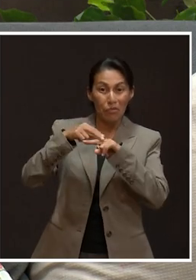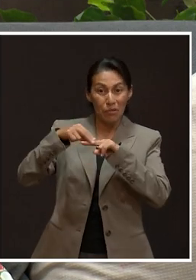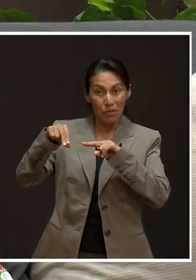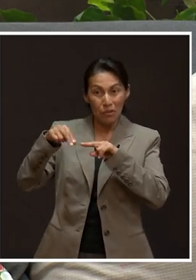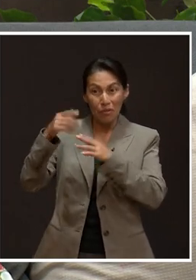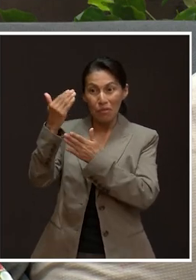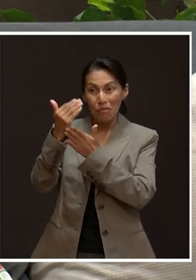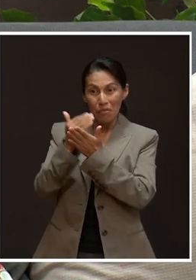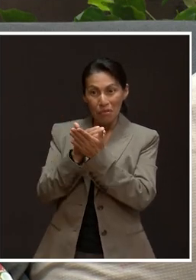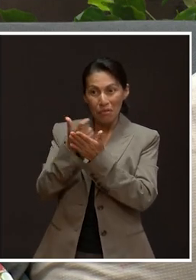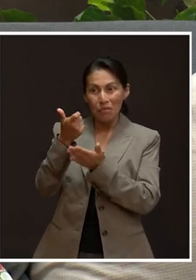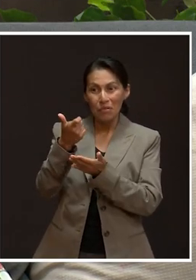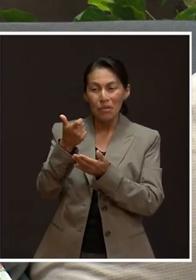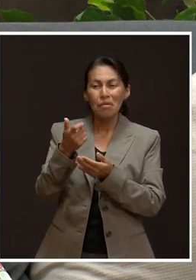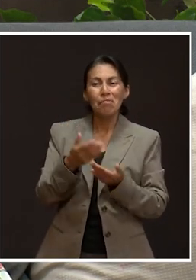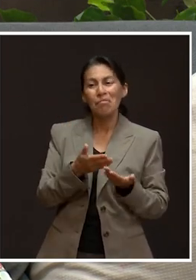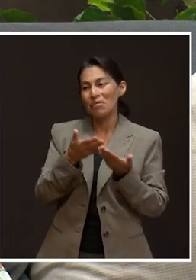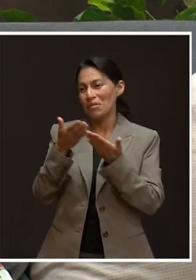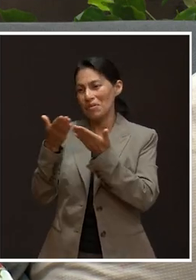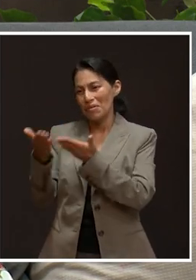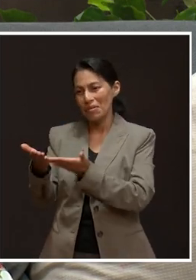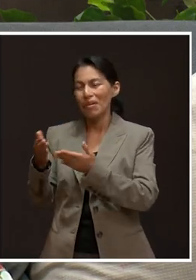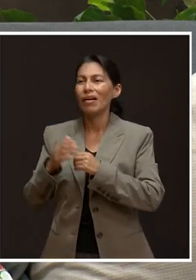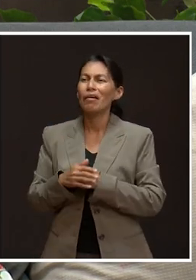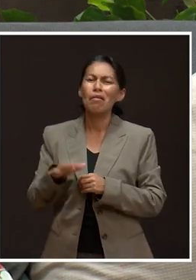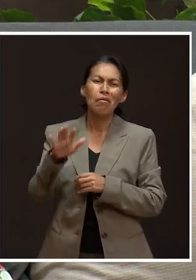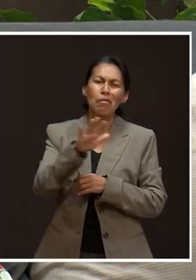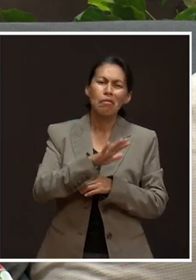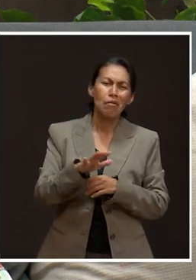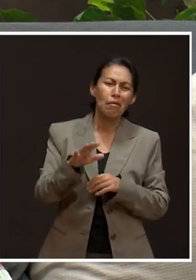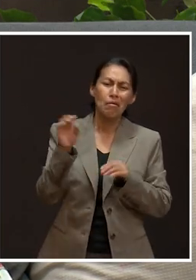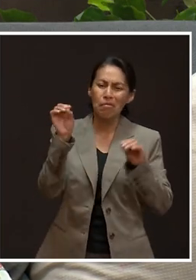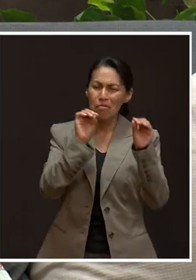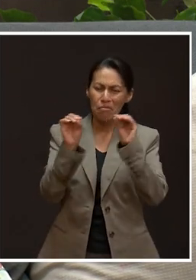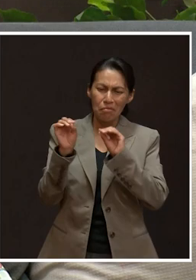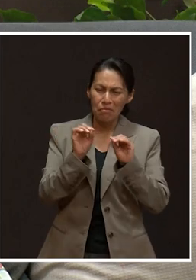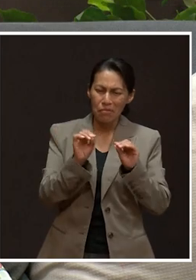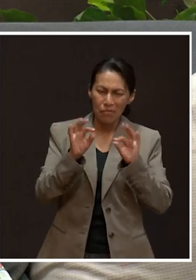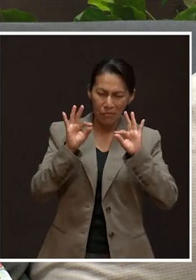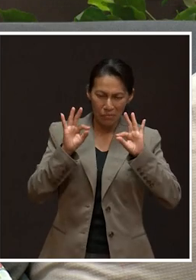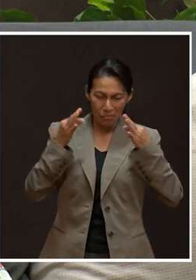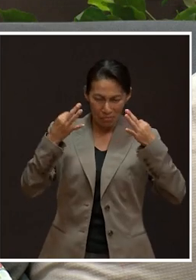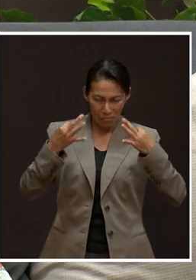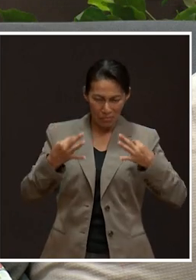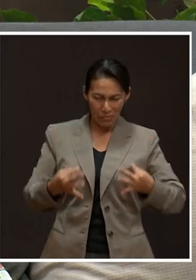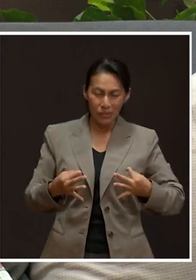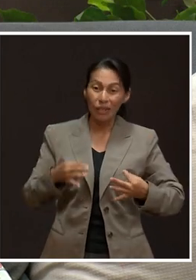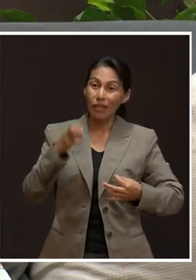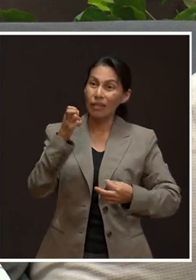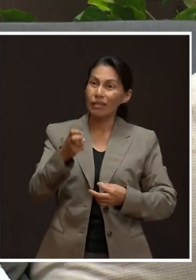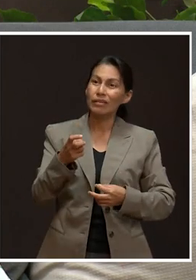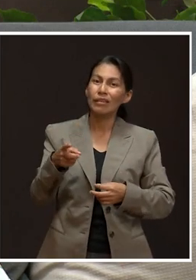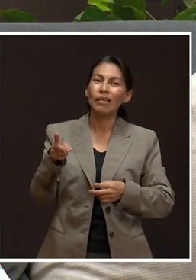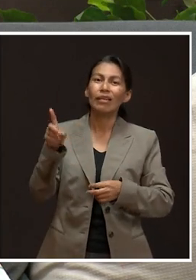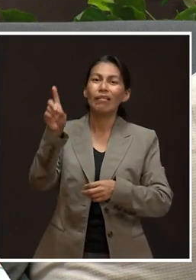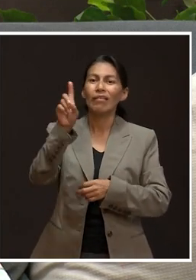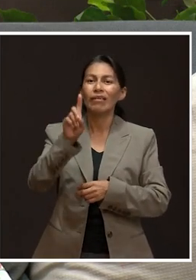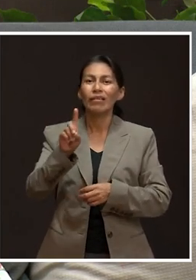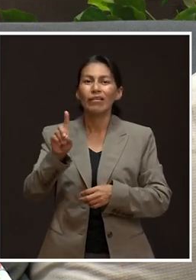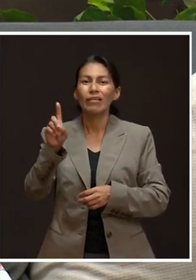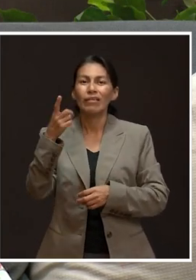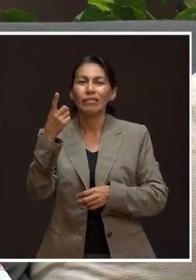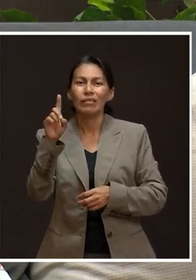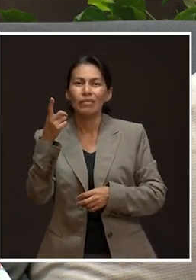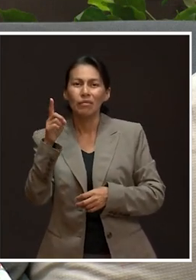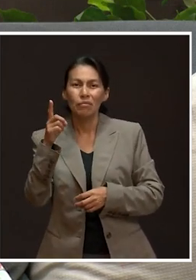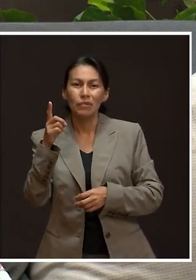boleto barato, tuve que me llevará y el caso es que todo se acomodó y yo pude estar, ese diciembre que no iba a poder ir